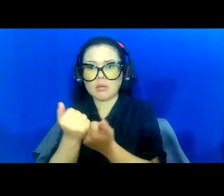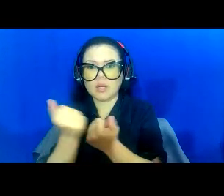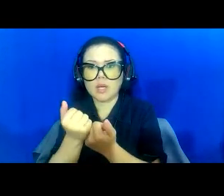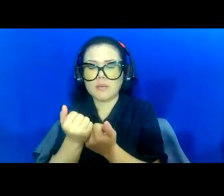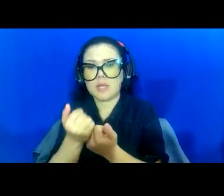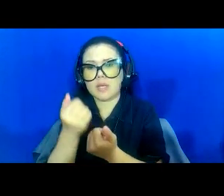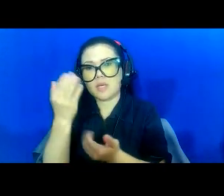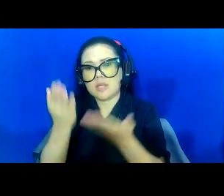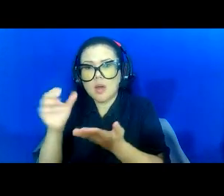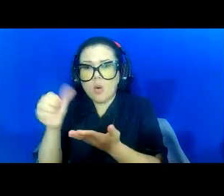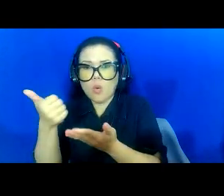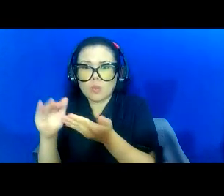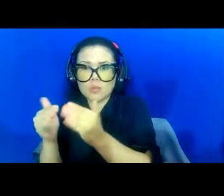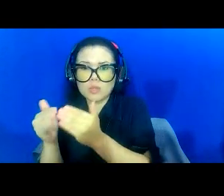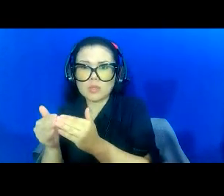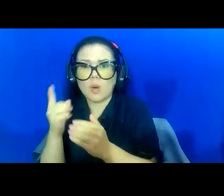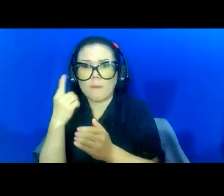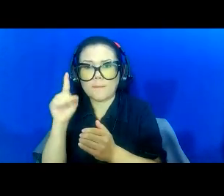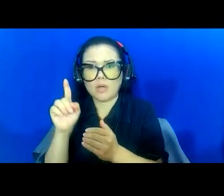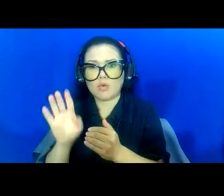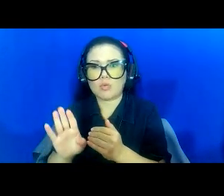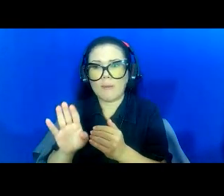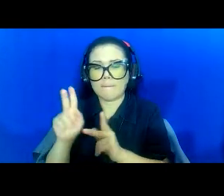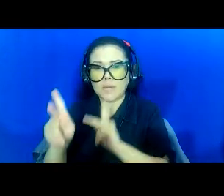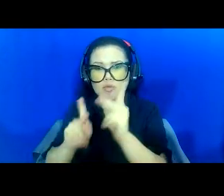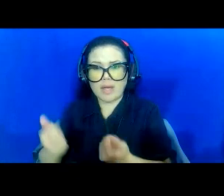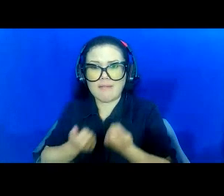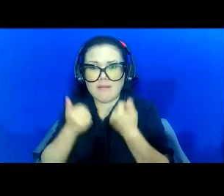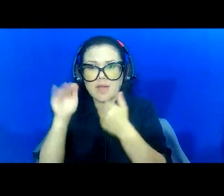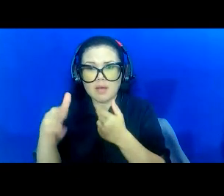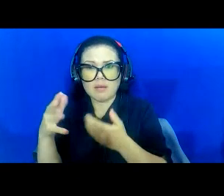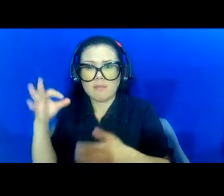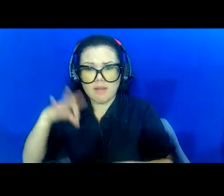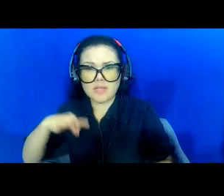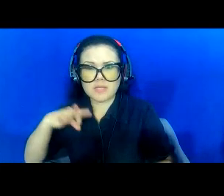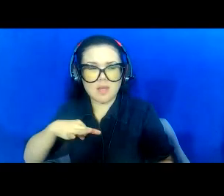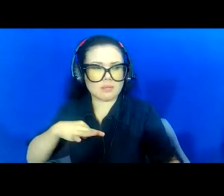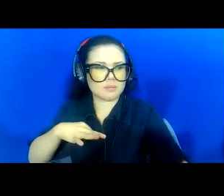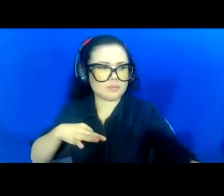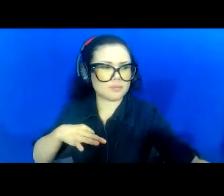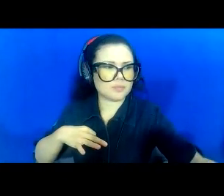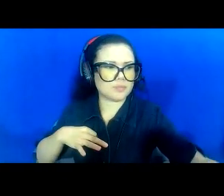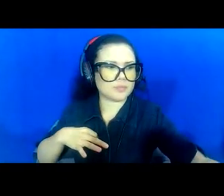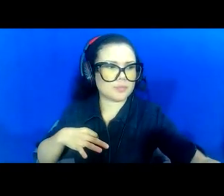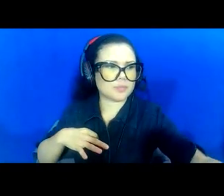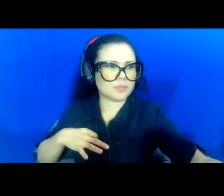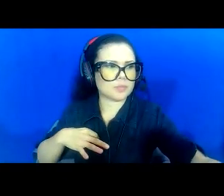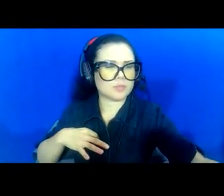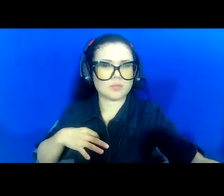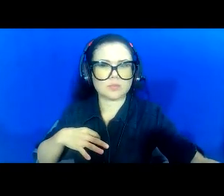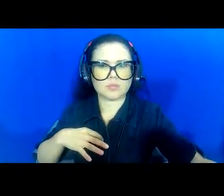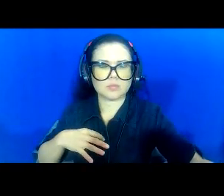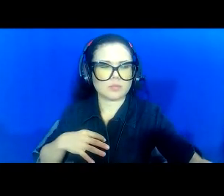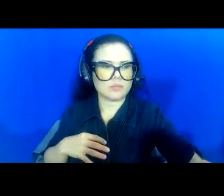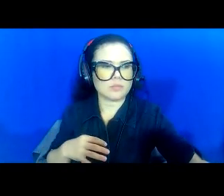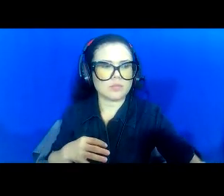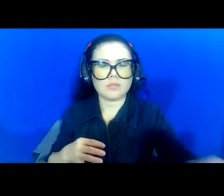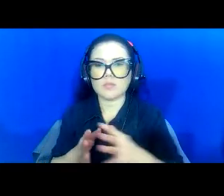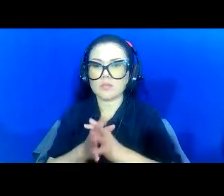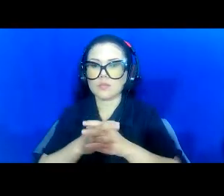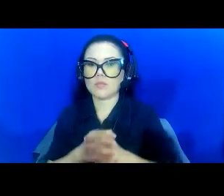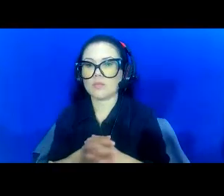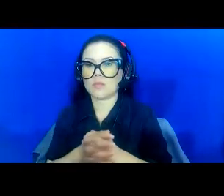se benefician son los residentes de su municipio. Al igual yo pensaría también que se podrían estar subcontratando organizaciones que ya